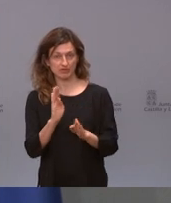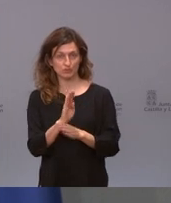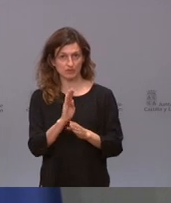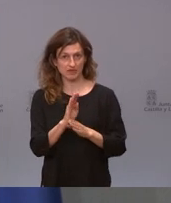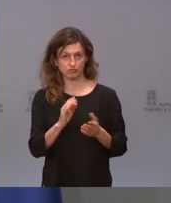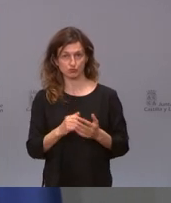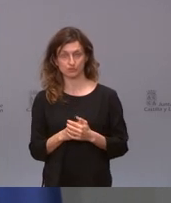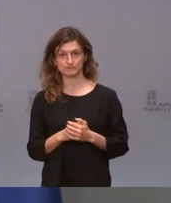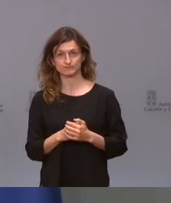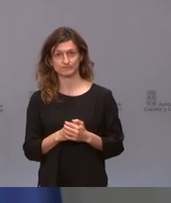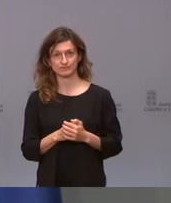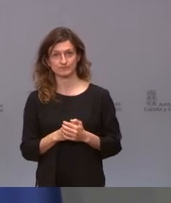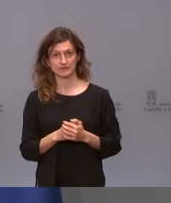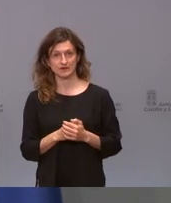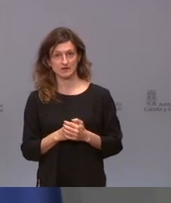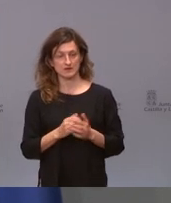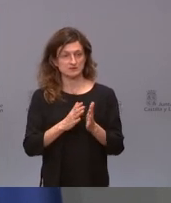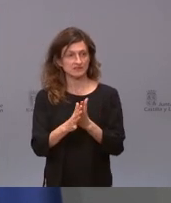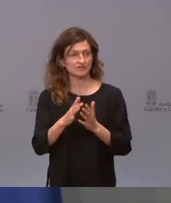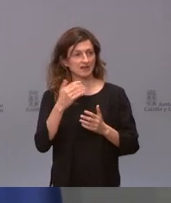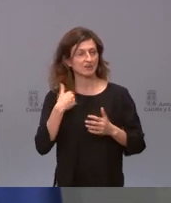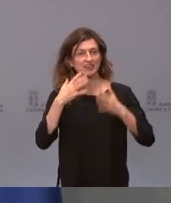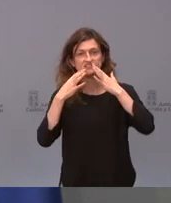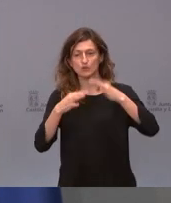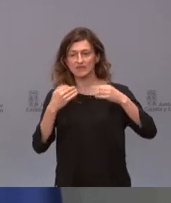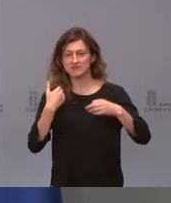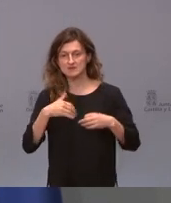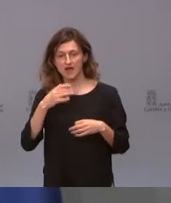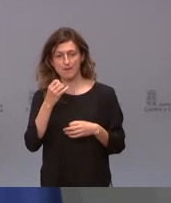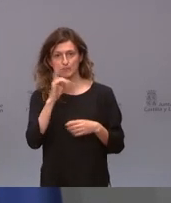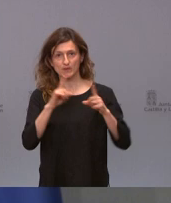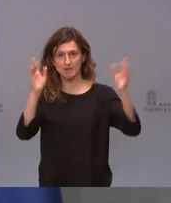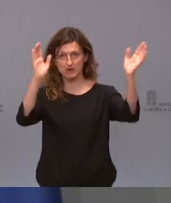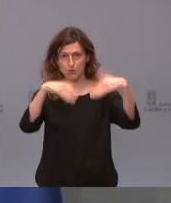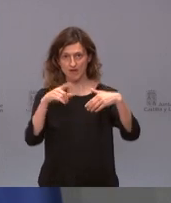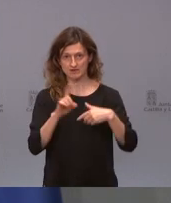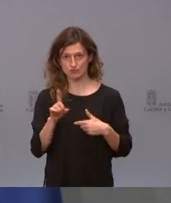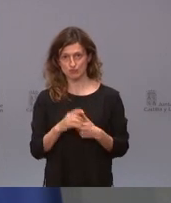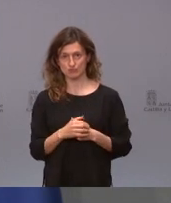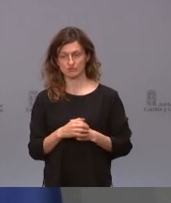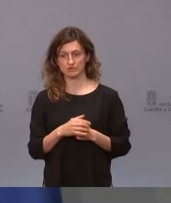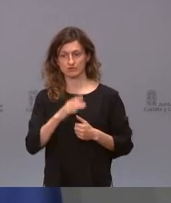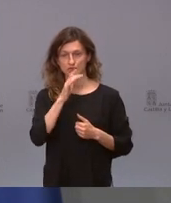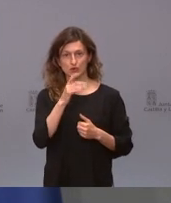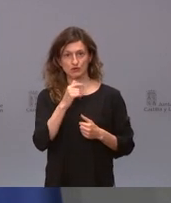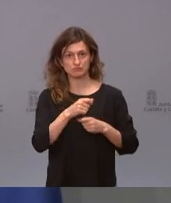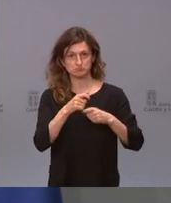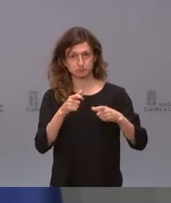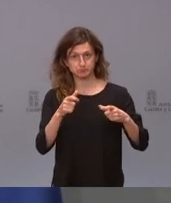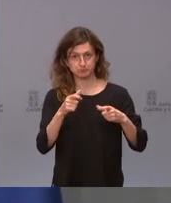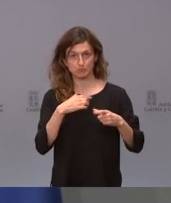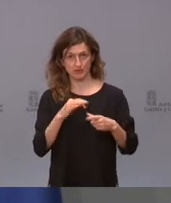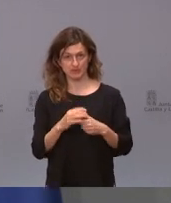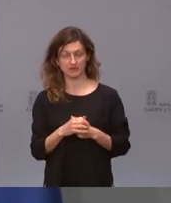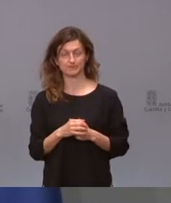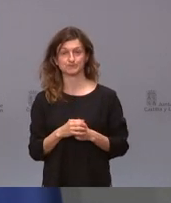que esto no sea una falsa sensación de seguridad ávila por ejemplo tiene muy buenos datos pero tiene una tendencia creciente por lo